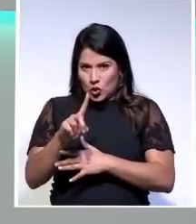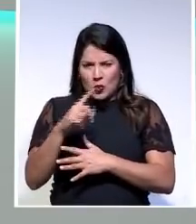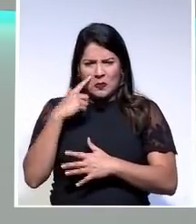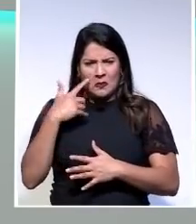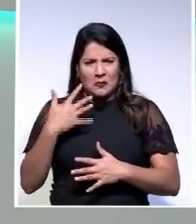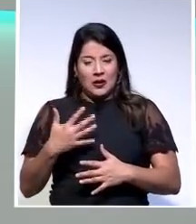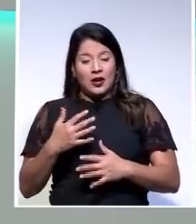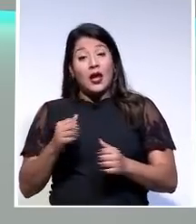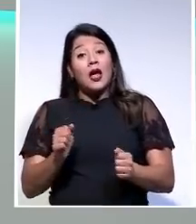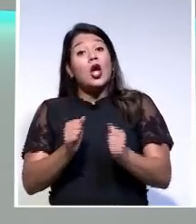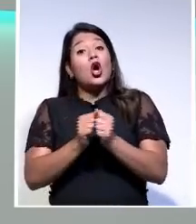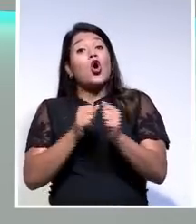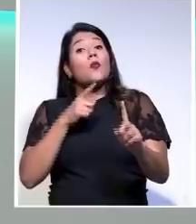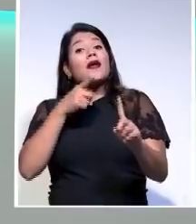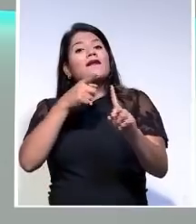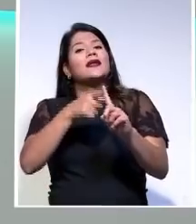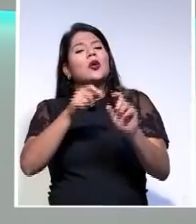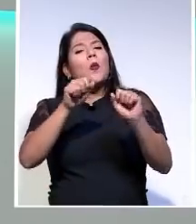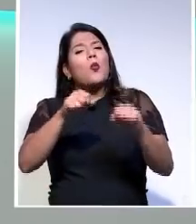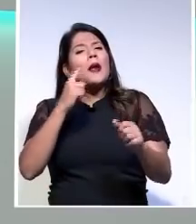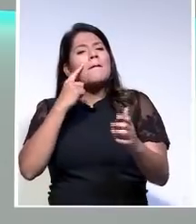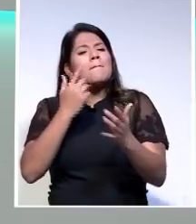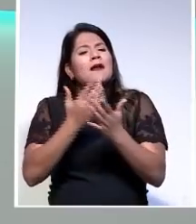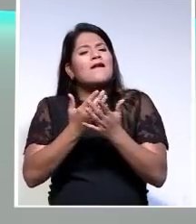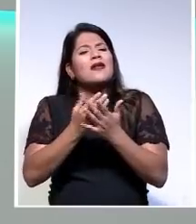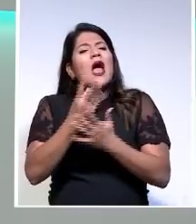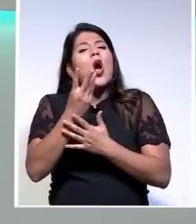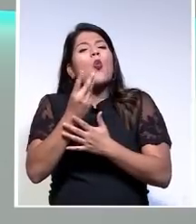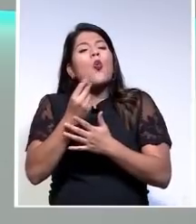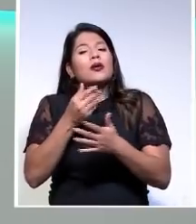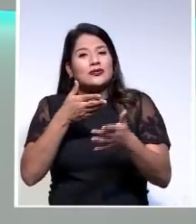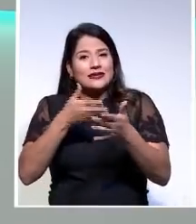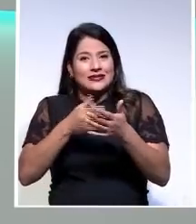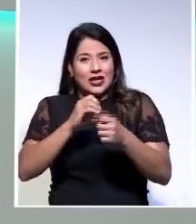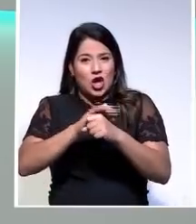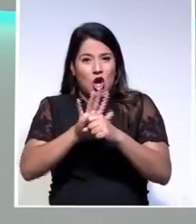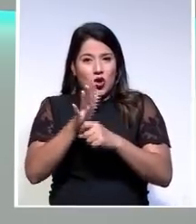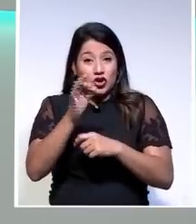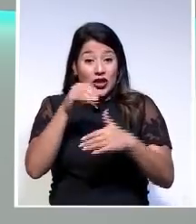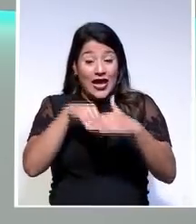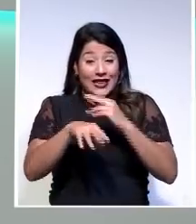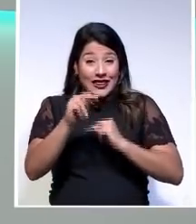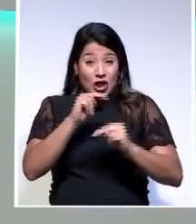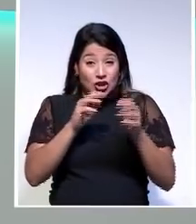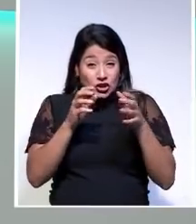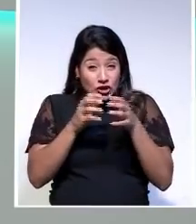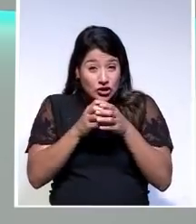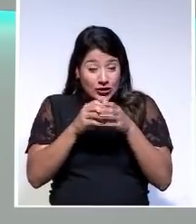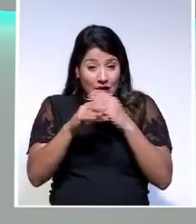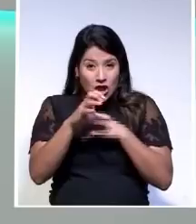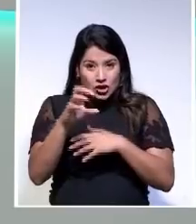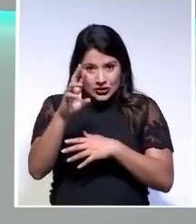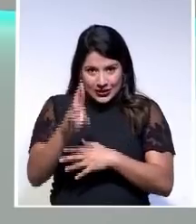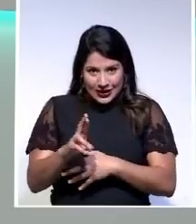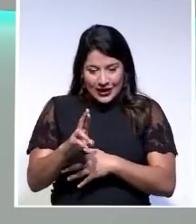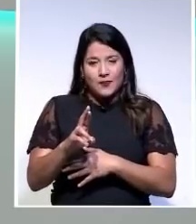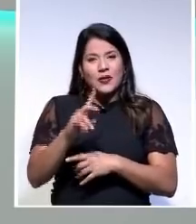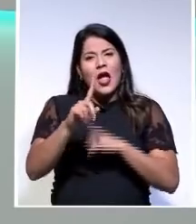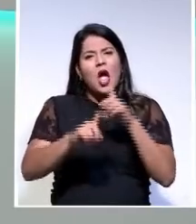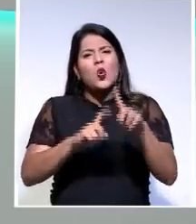objetivo de verificar el impacto de la COVID-19 en los pequeños negocios del país. La encuesta se realiza